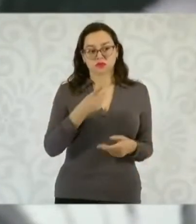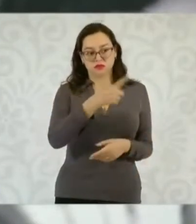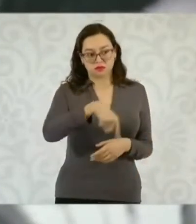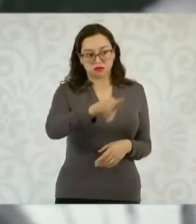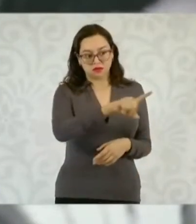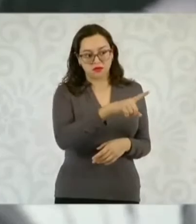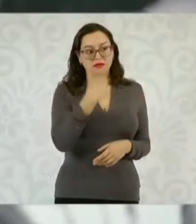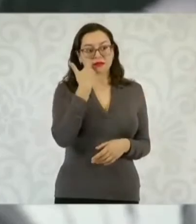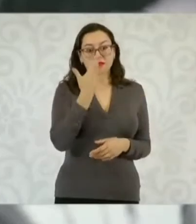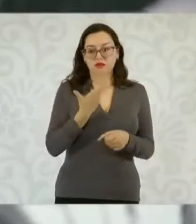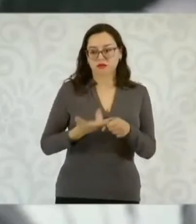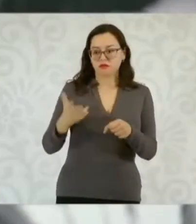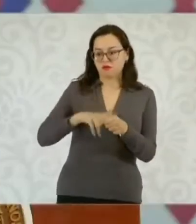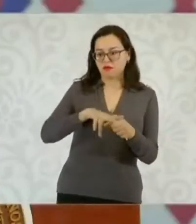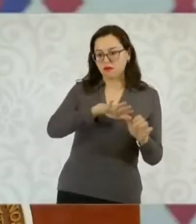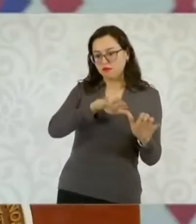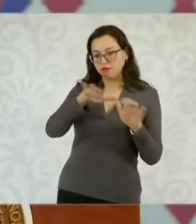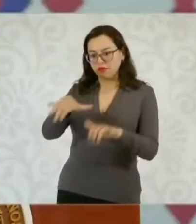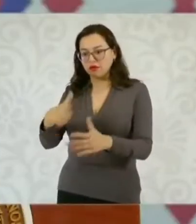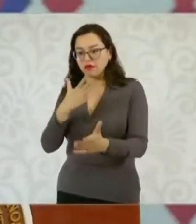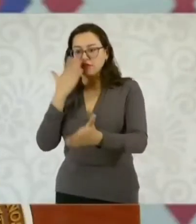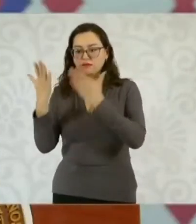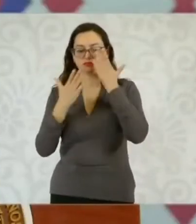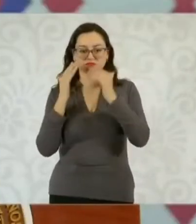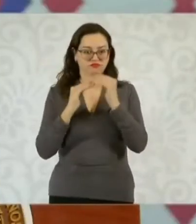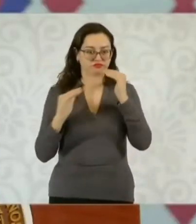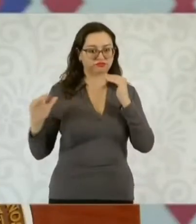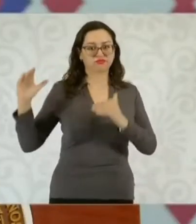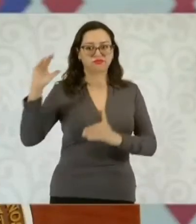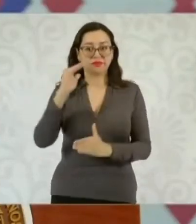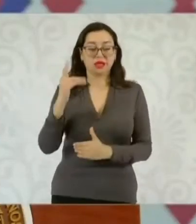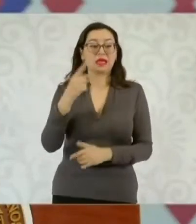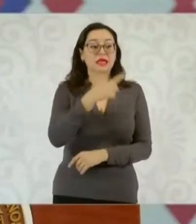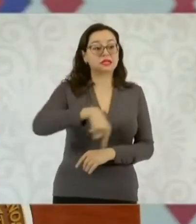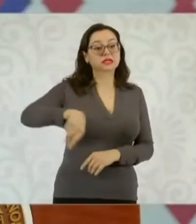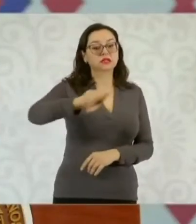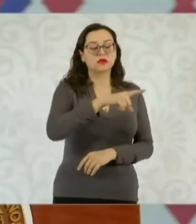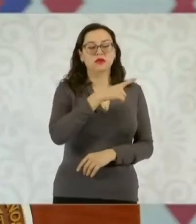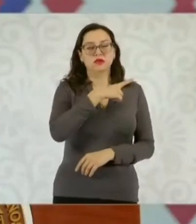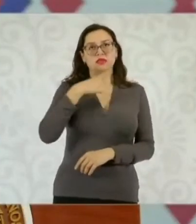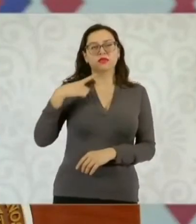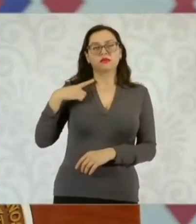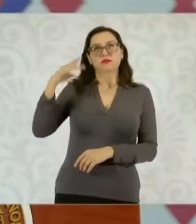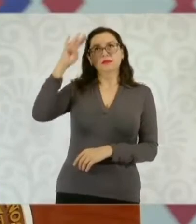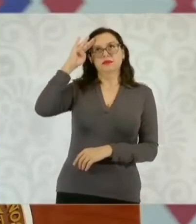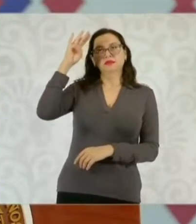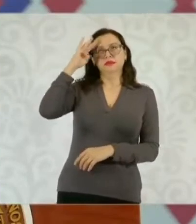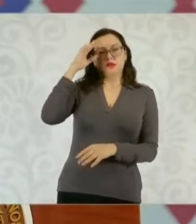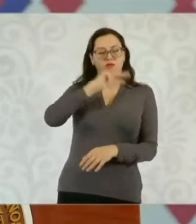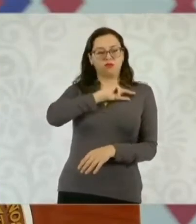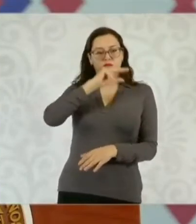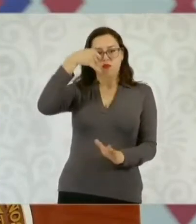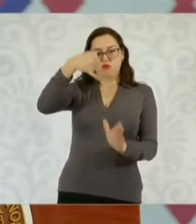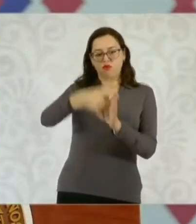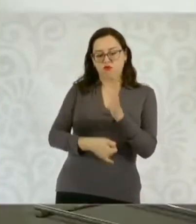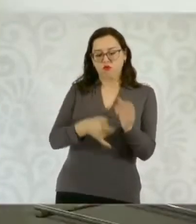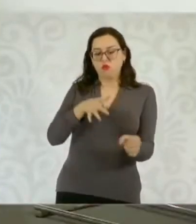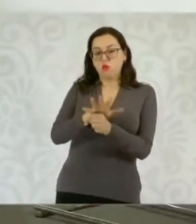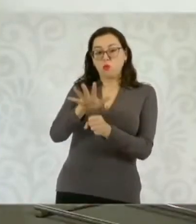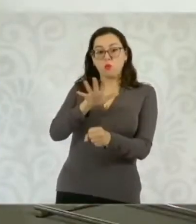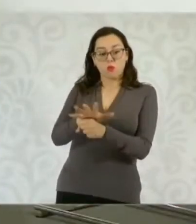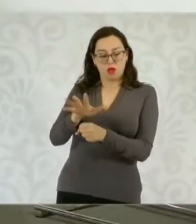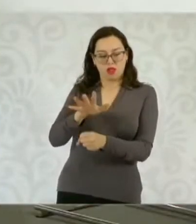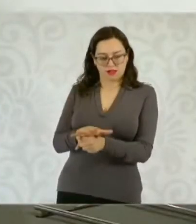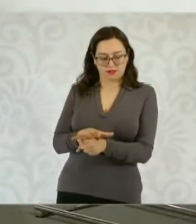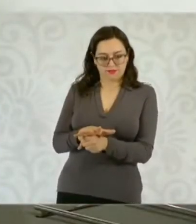una residencia médica, selecciona sus prioridades en términos de qué especialidades le gustaría cursar.